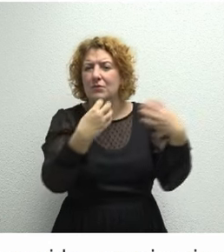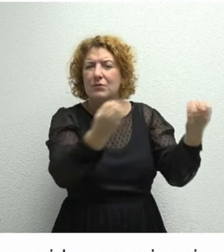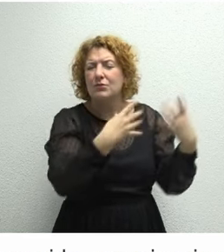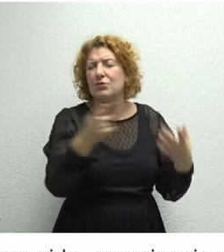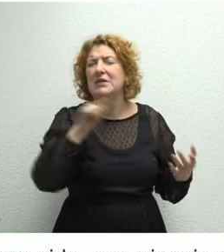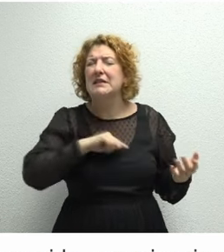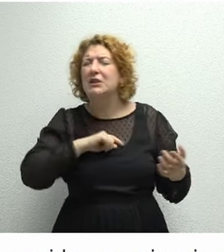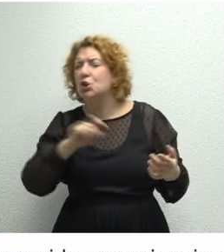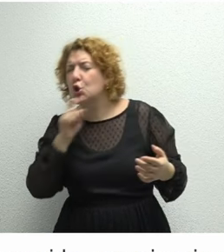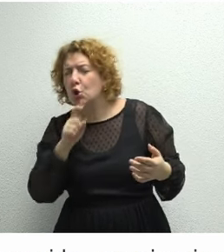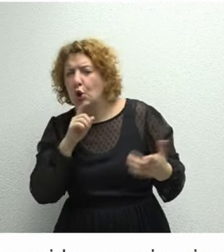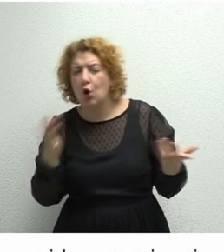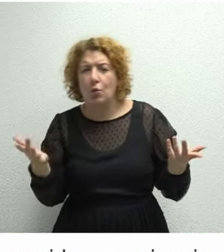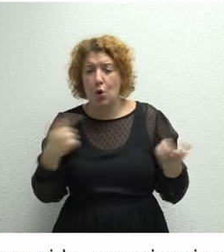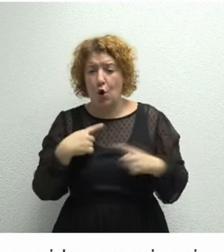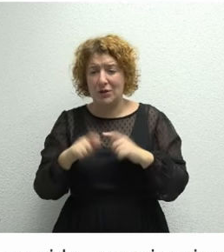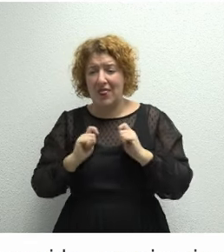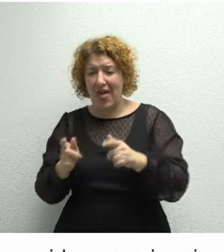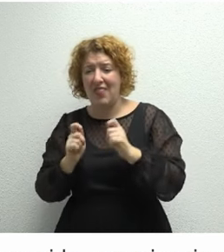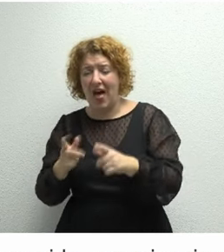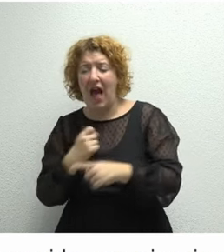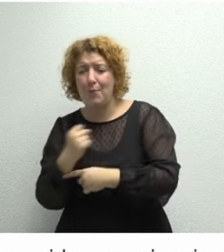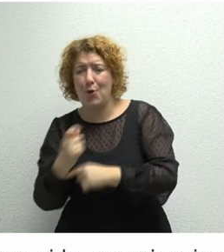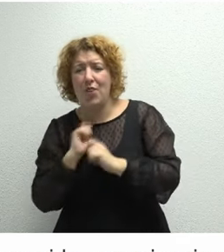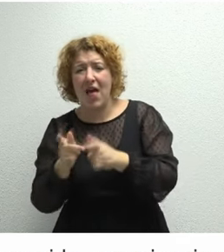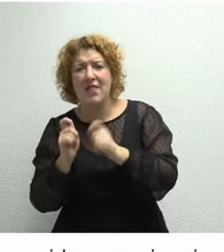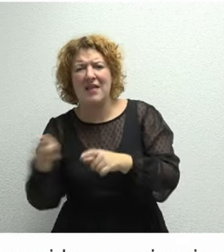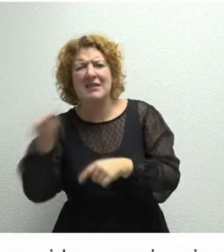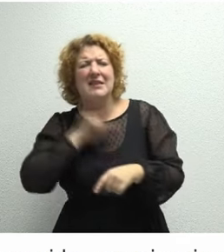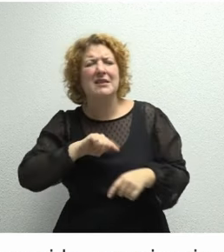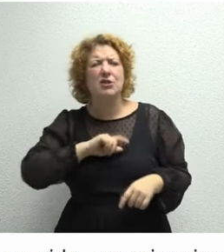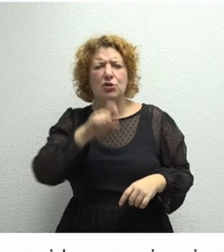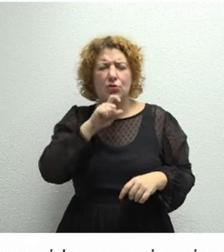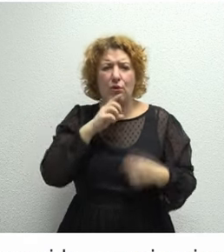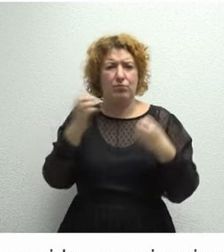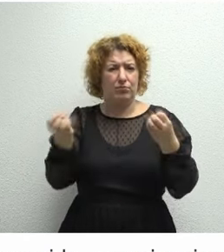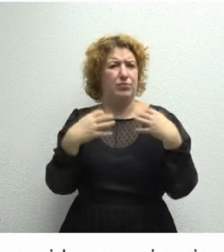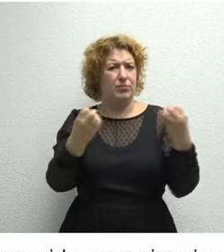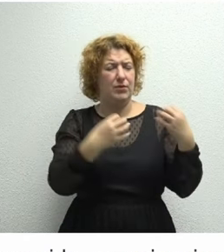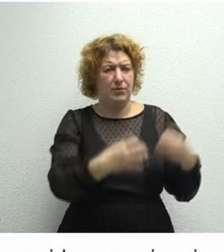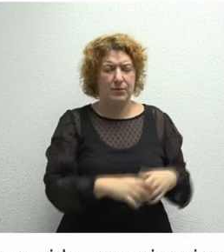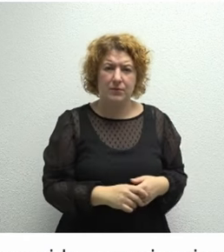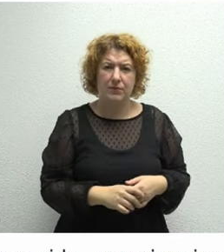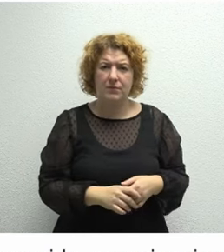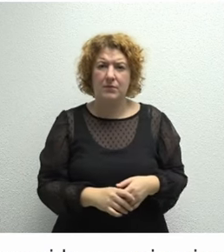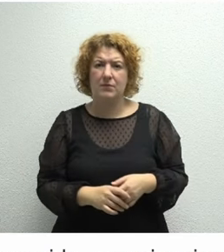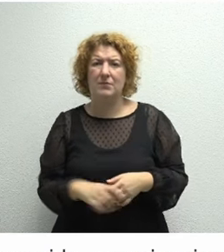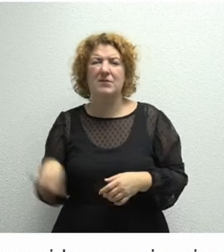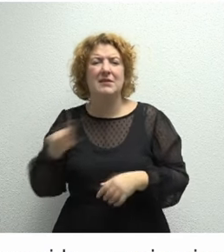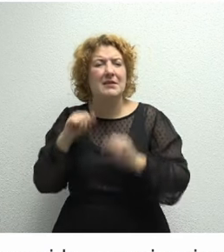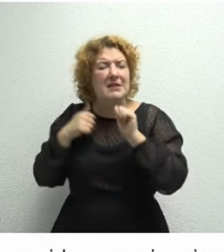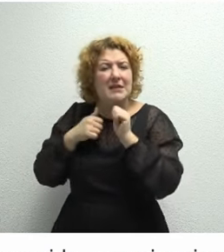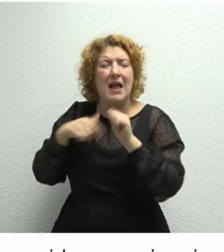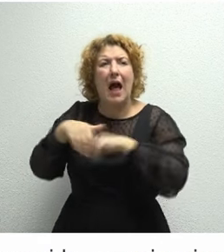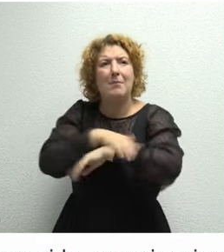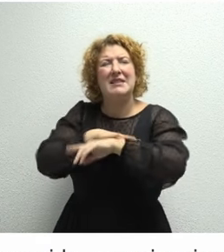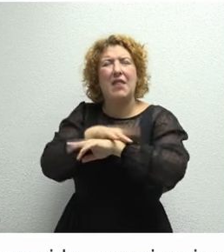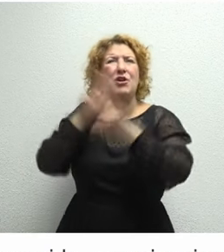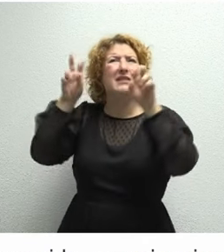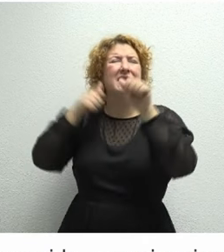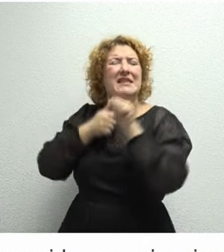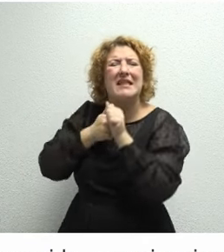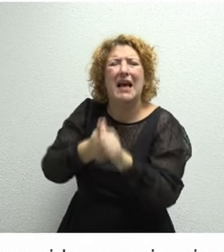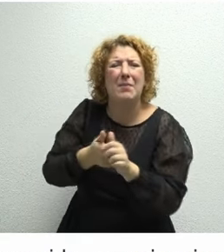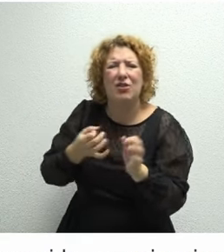están sintiéndose con los apoyos que reciben yo creo que eso es super importante para empezar a a ver qué es eso del seguimiento de la Administración porque de ahí